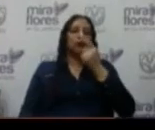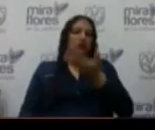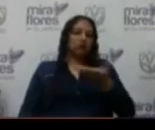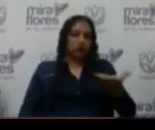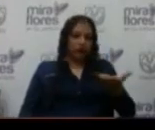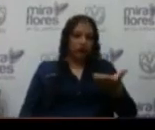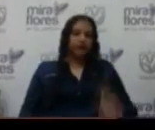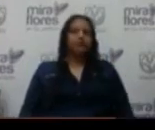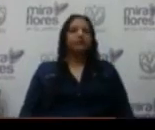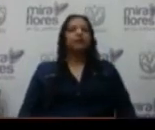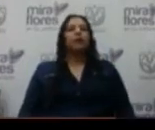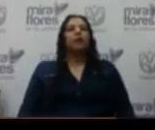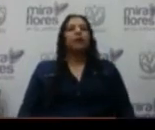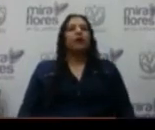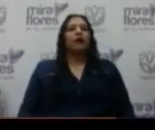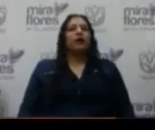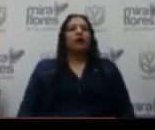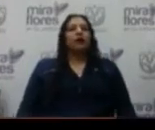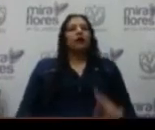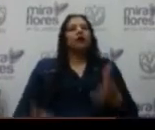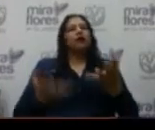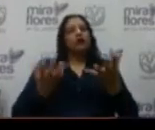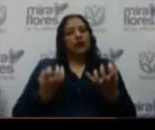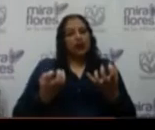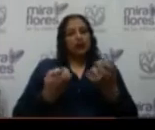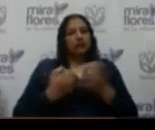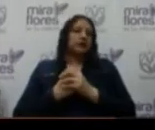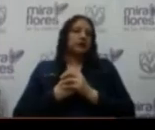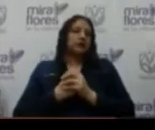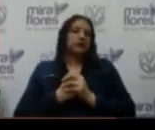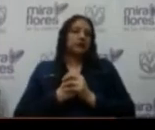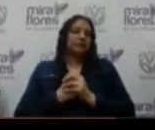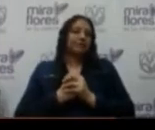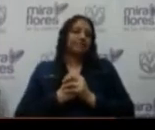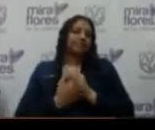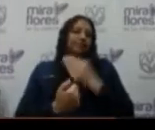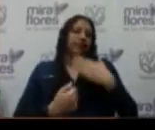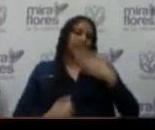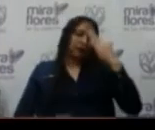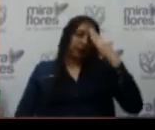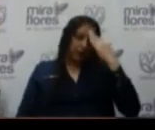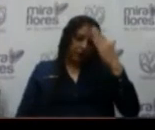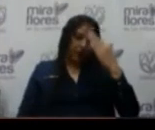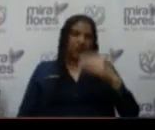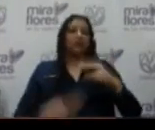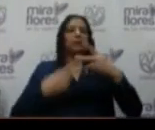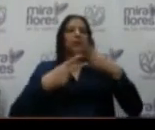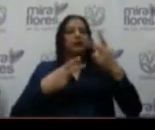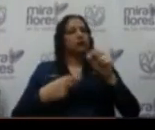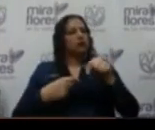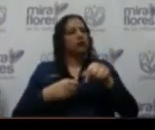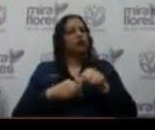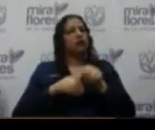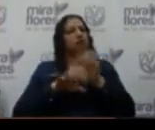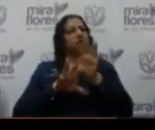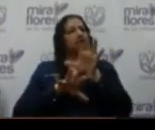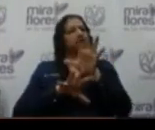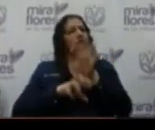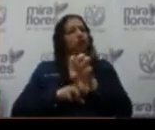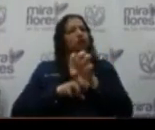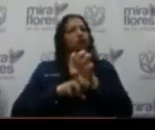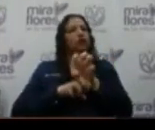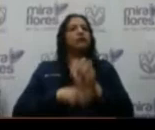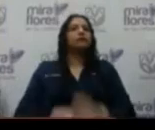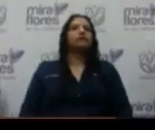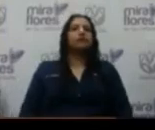Como ya queremos nosotros, queridos vecinos, hacer una costumbre